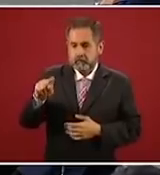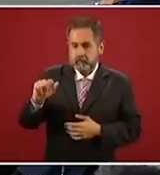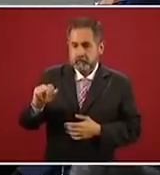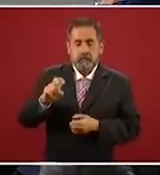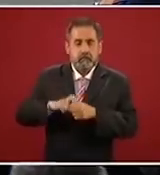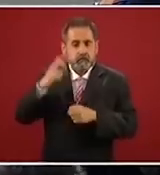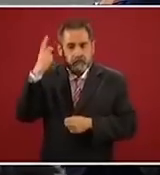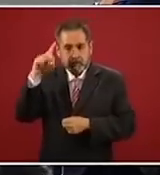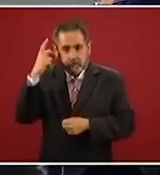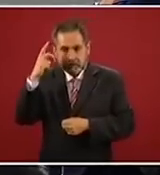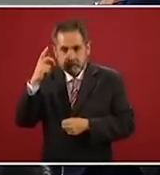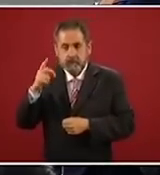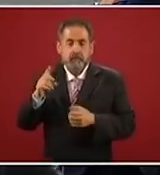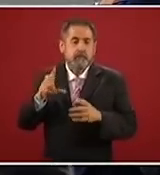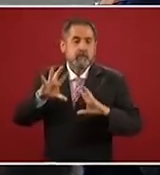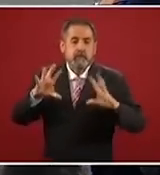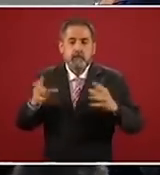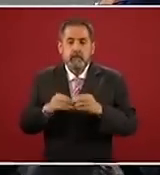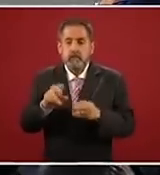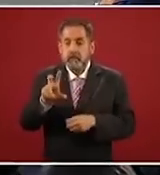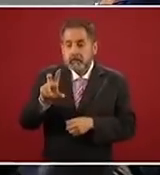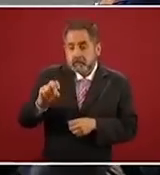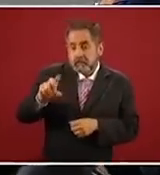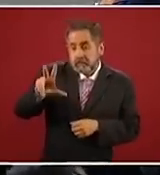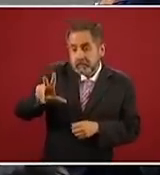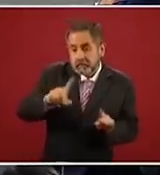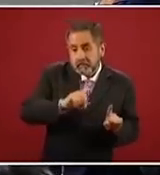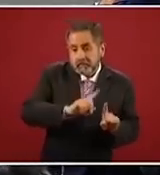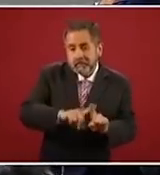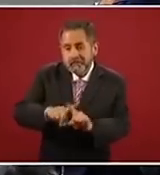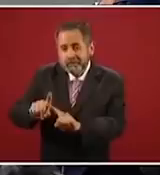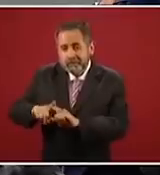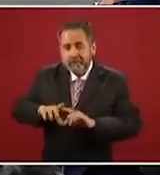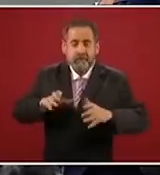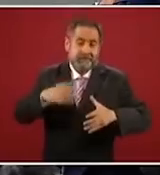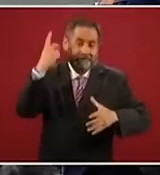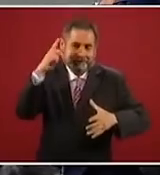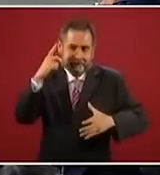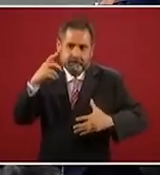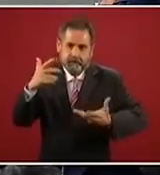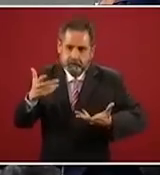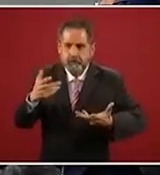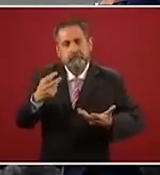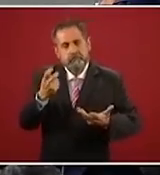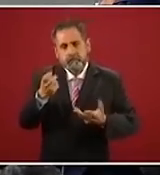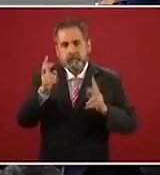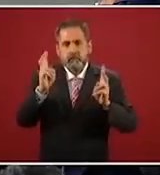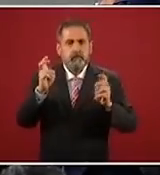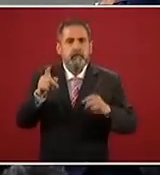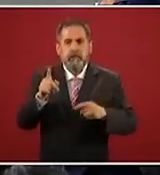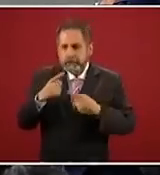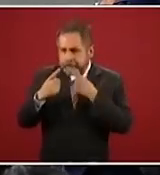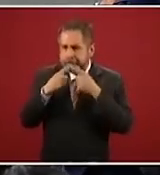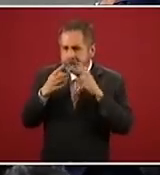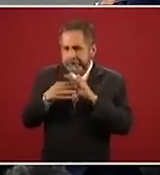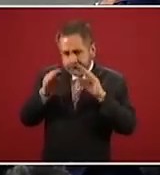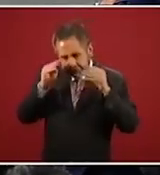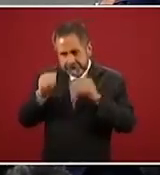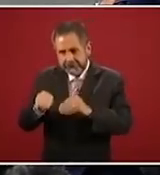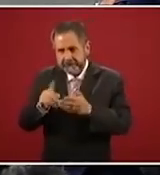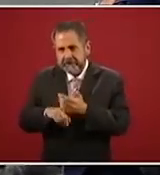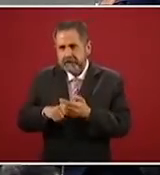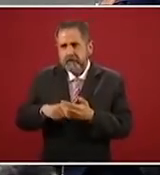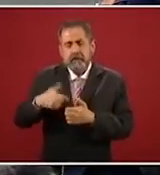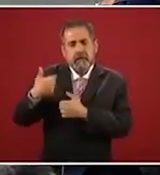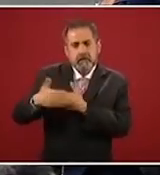pero son 38 diferentes lenguas, de manera que es un tema que se está abordando y cada vez